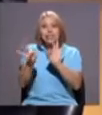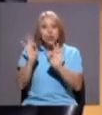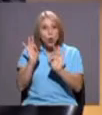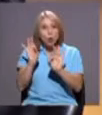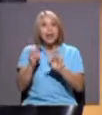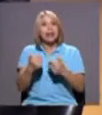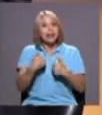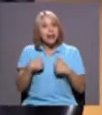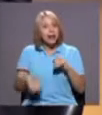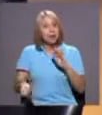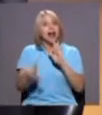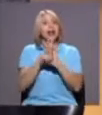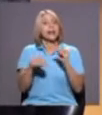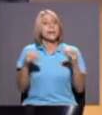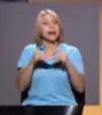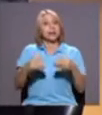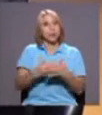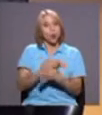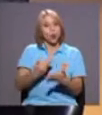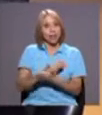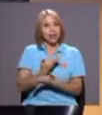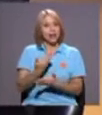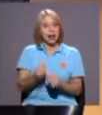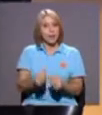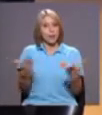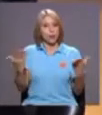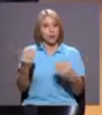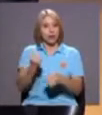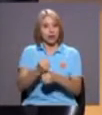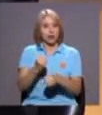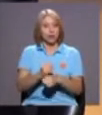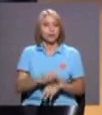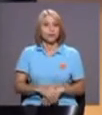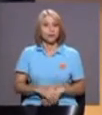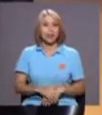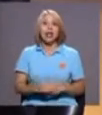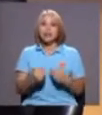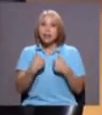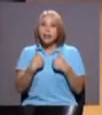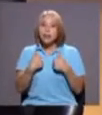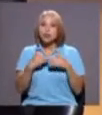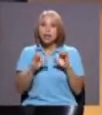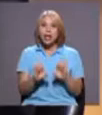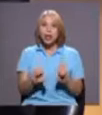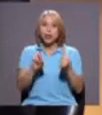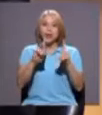tener una ley más moderna de empleo público. Tenemos la educación dual.